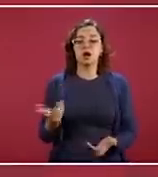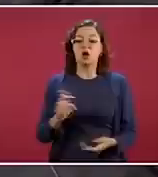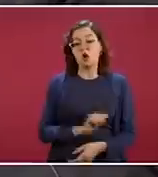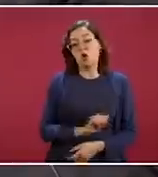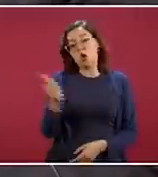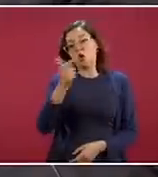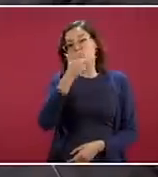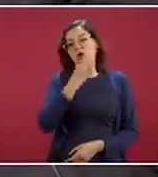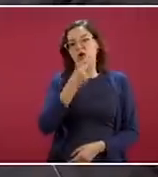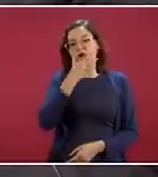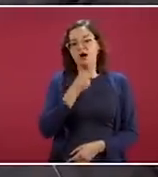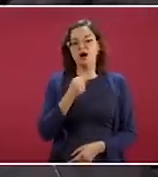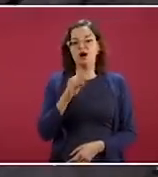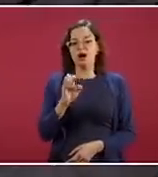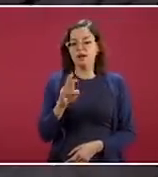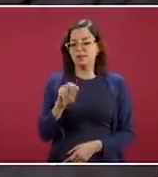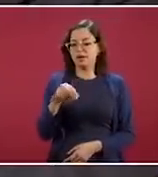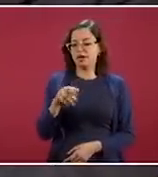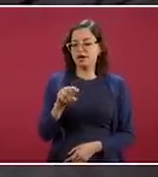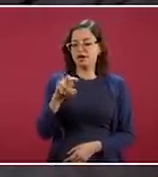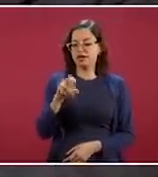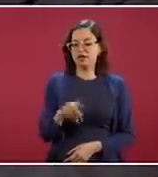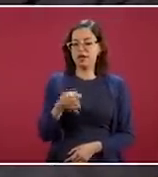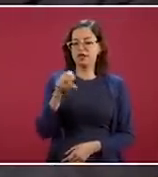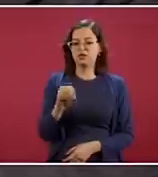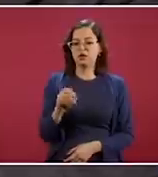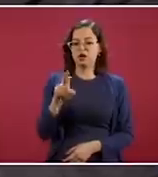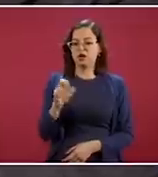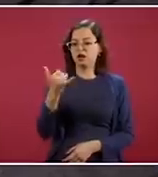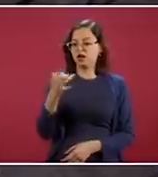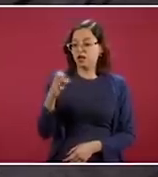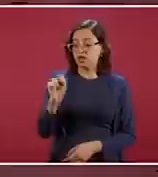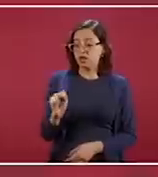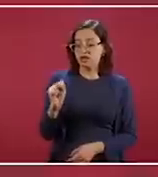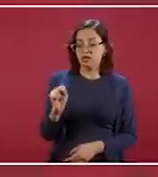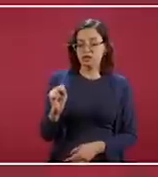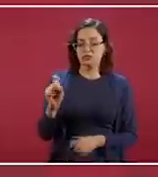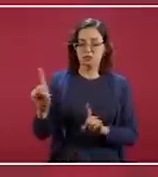Reyes. Pero luego que cae de la gracia Bernardo Reyes,